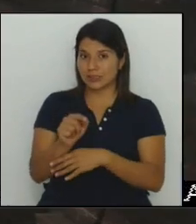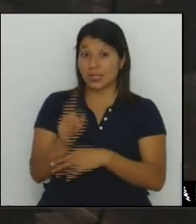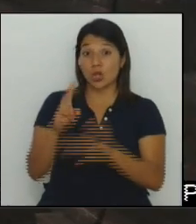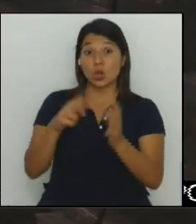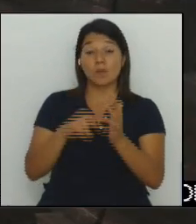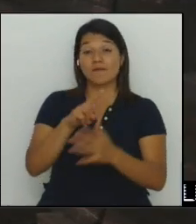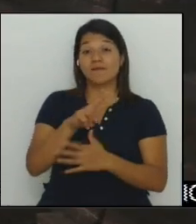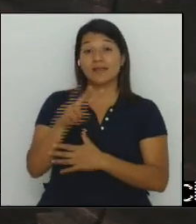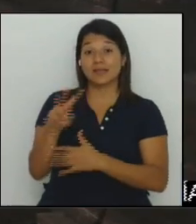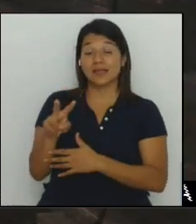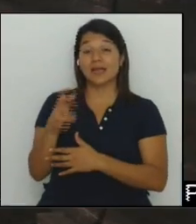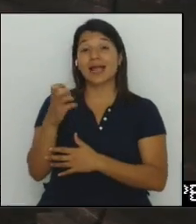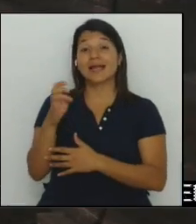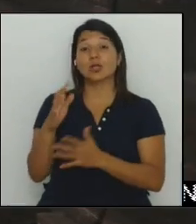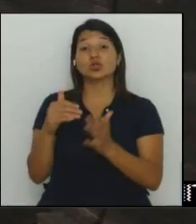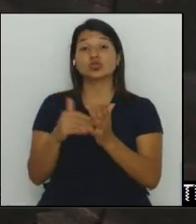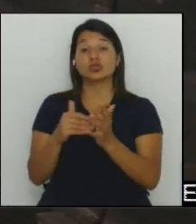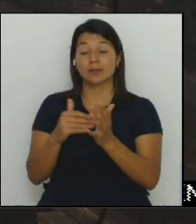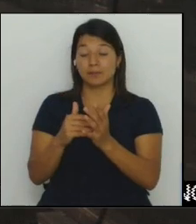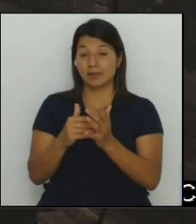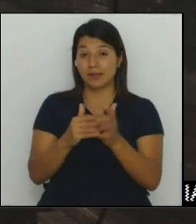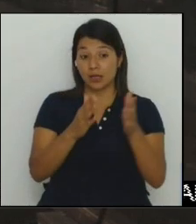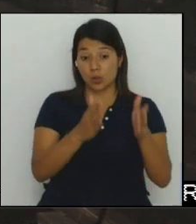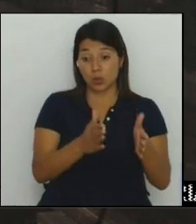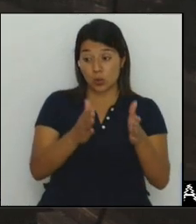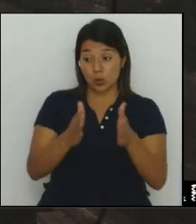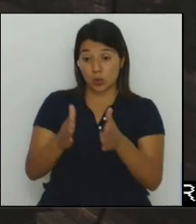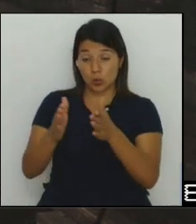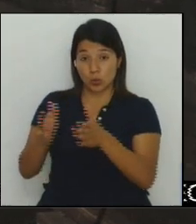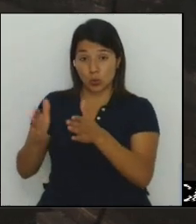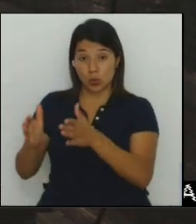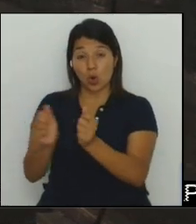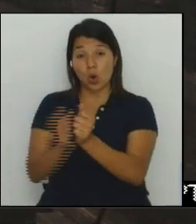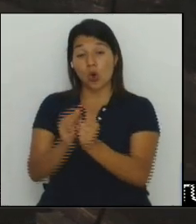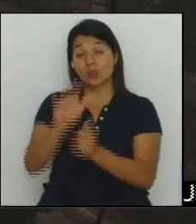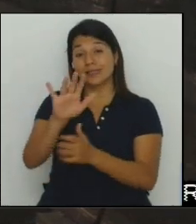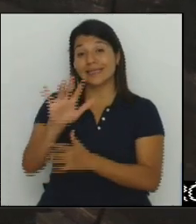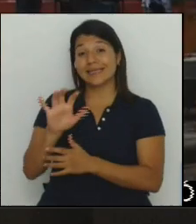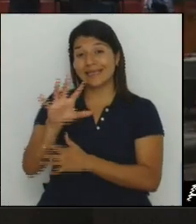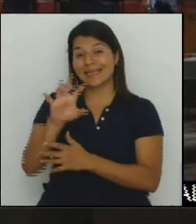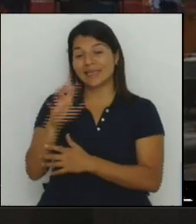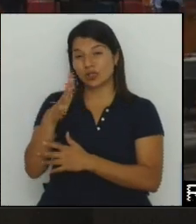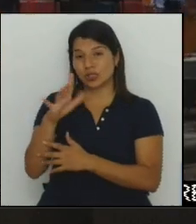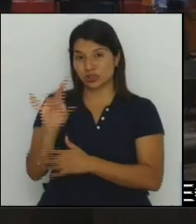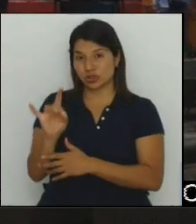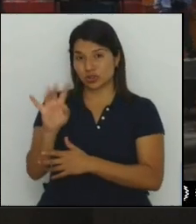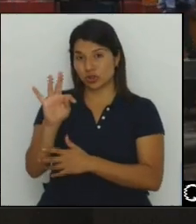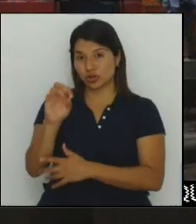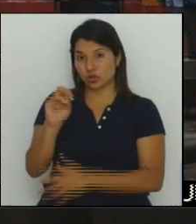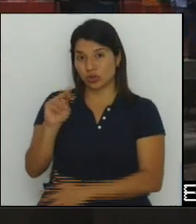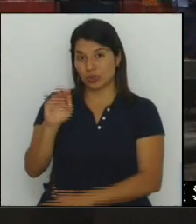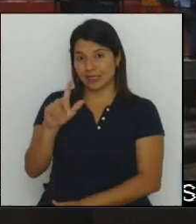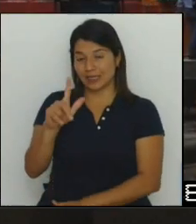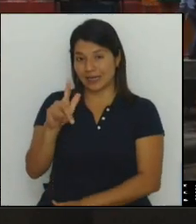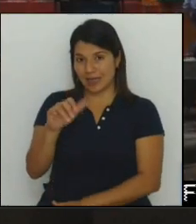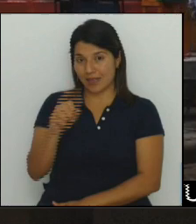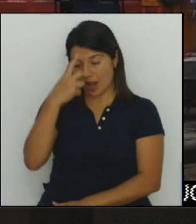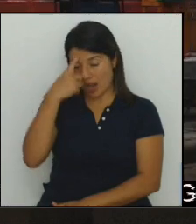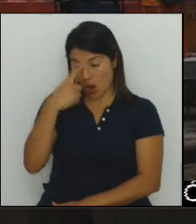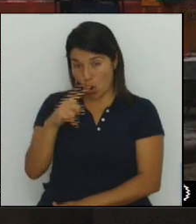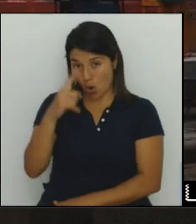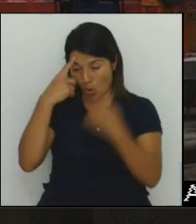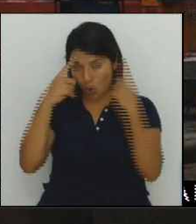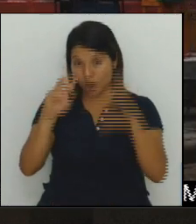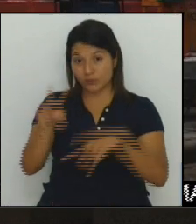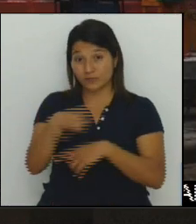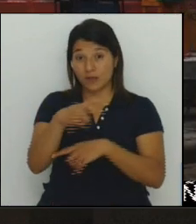14.000 embarcaciones con 518 millones de toneladas de carga cruzaron la vía. Pero la escasez de lluvias ha obligado a las